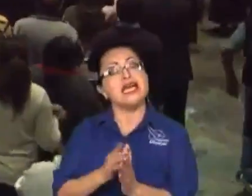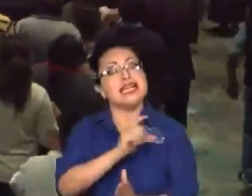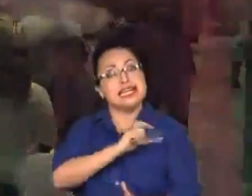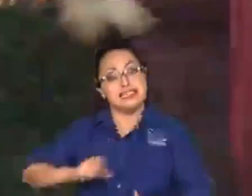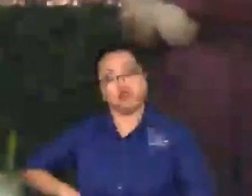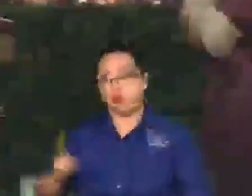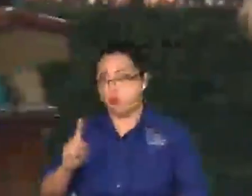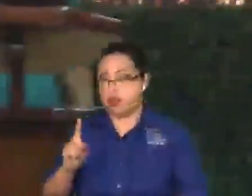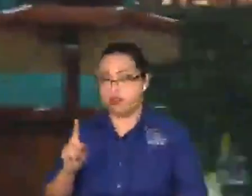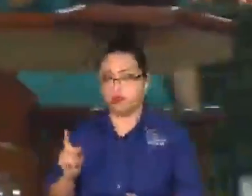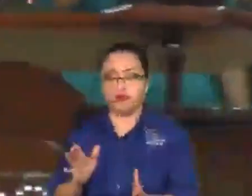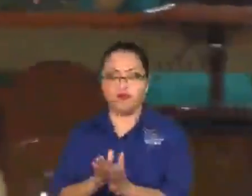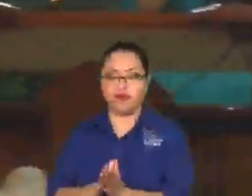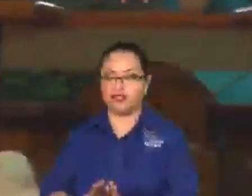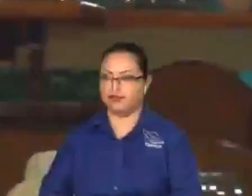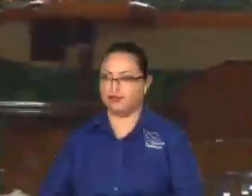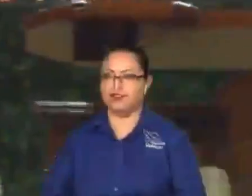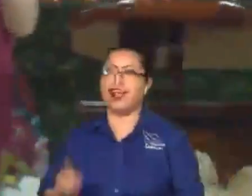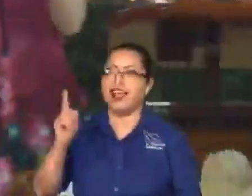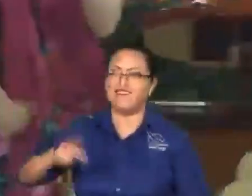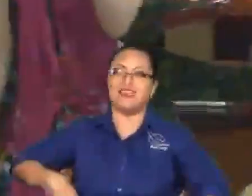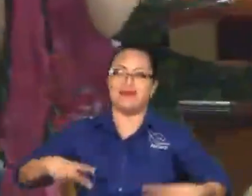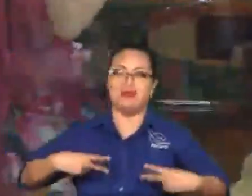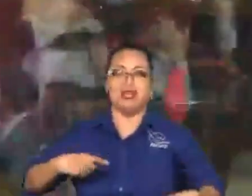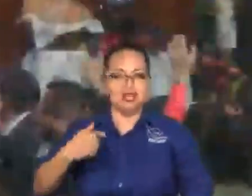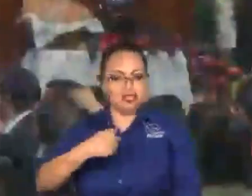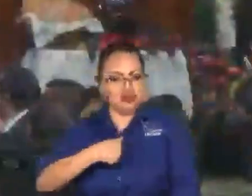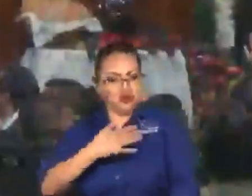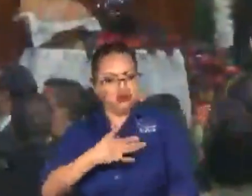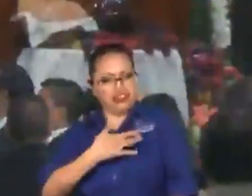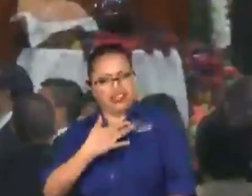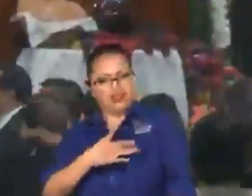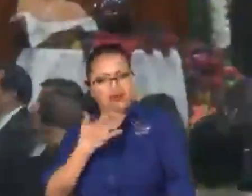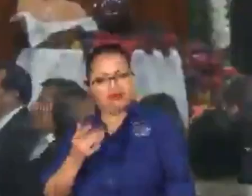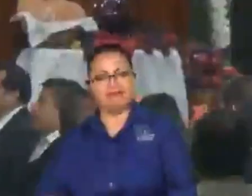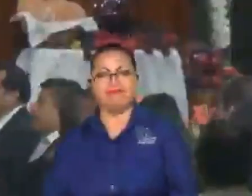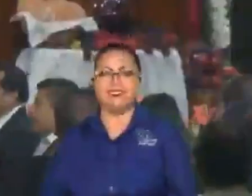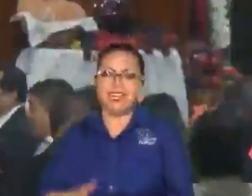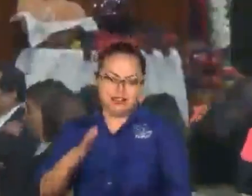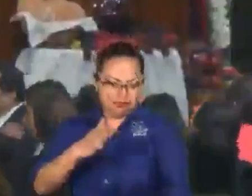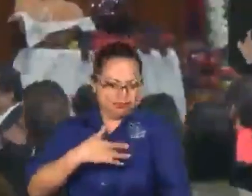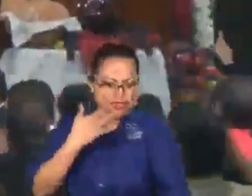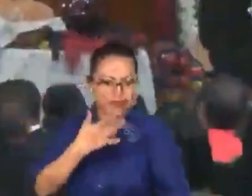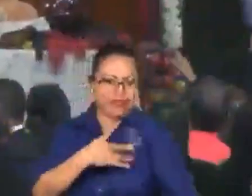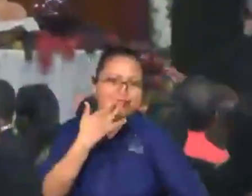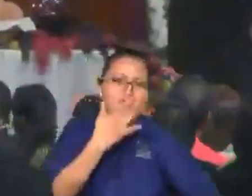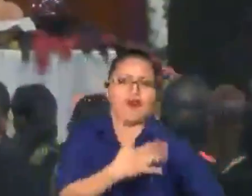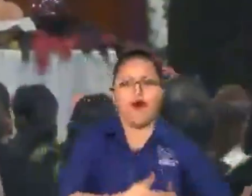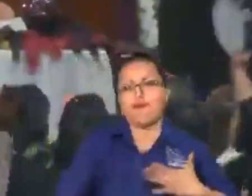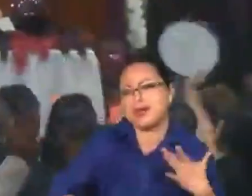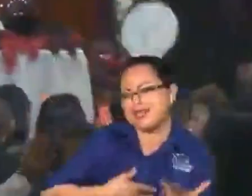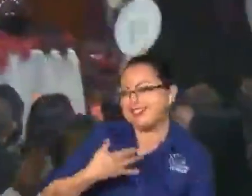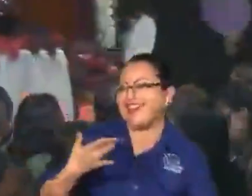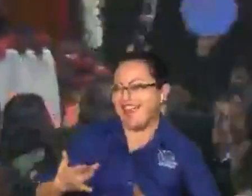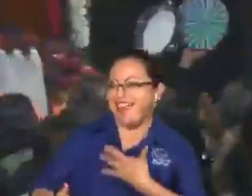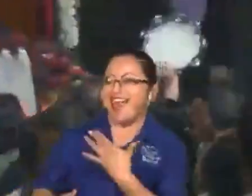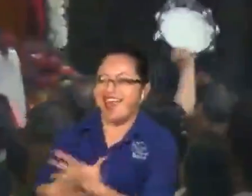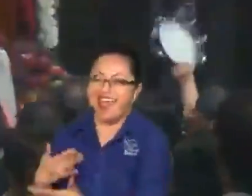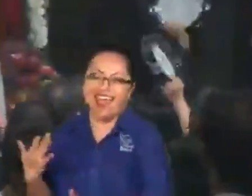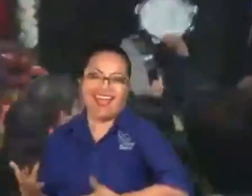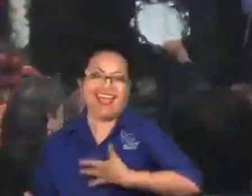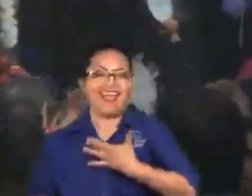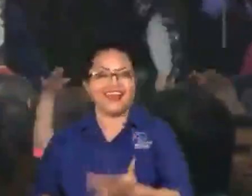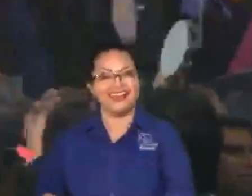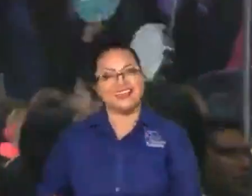está muerto, está vivo. Lo siento en mis manos, en mis pies, en todo mi ser. Una